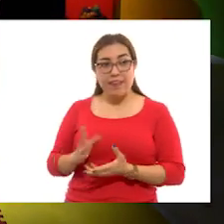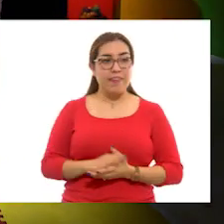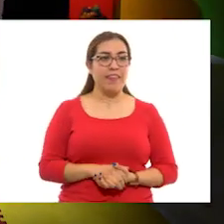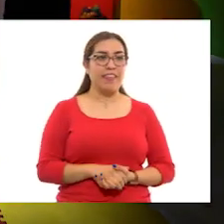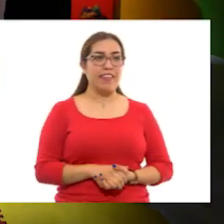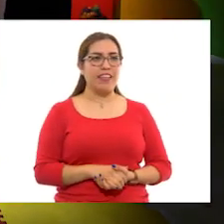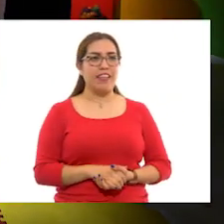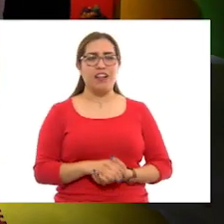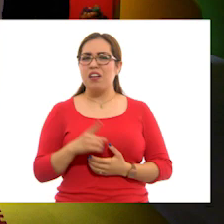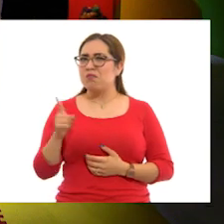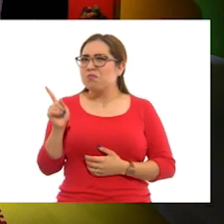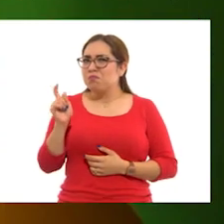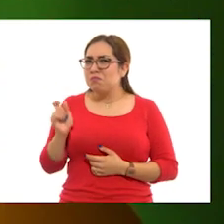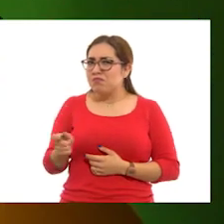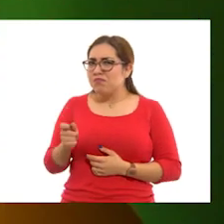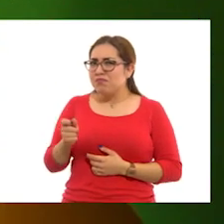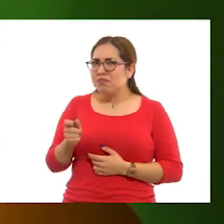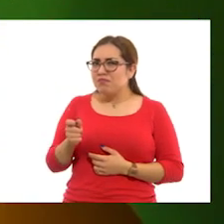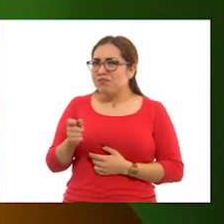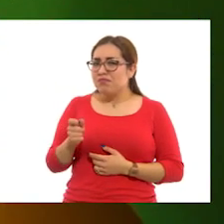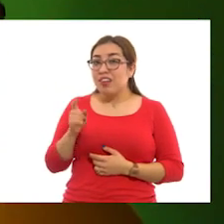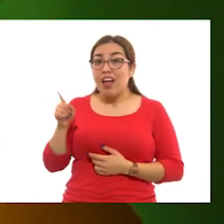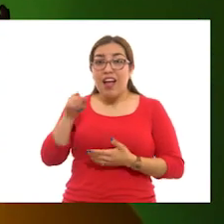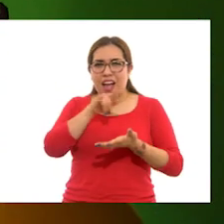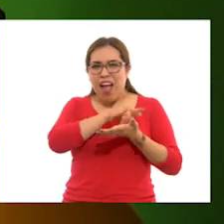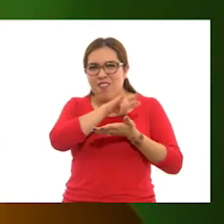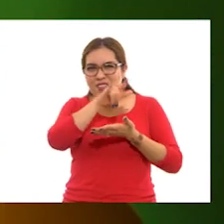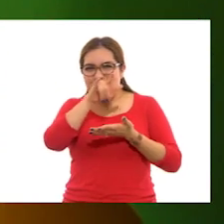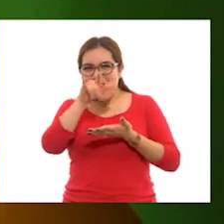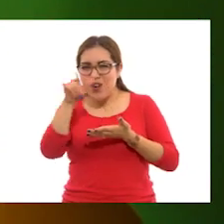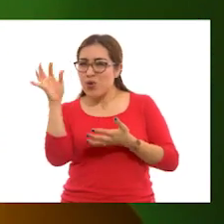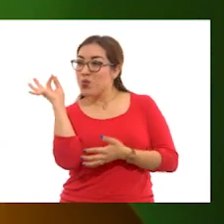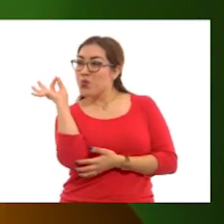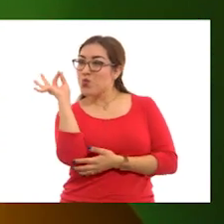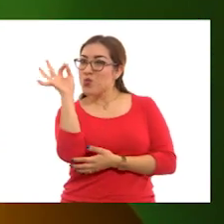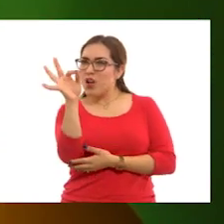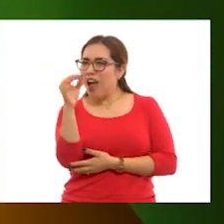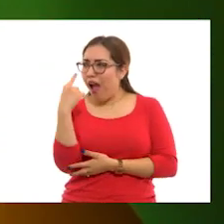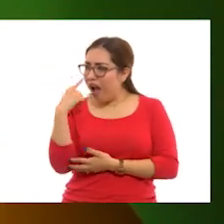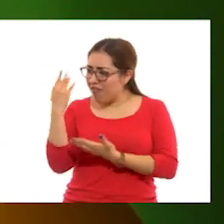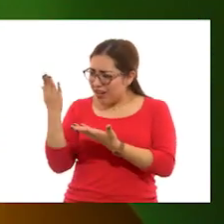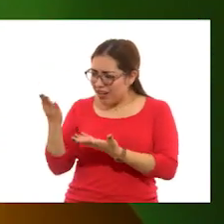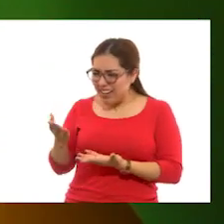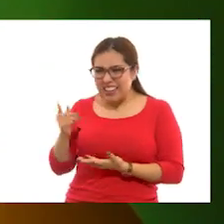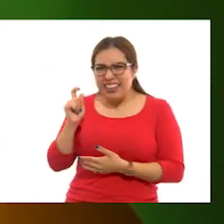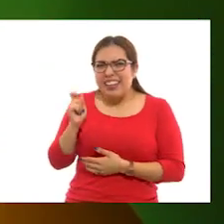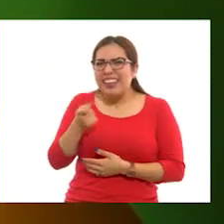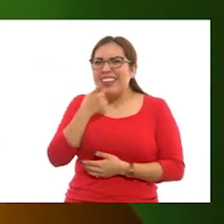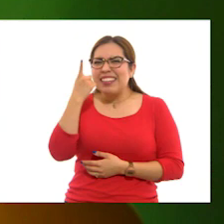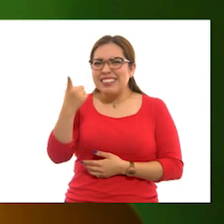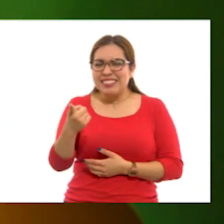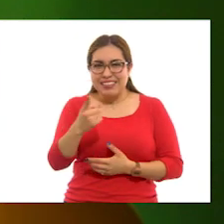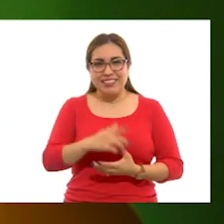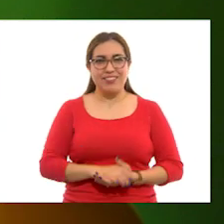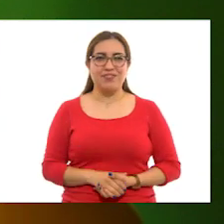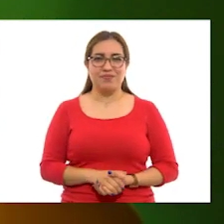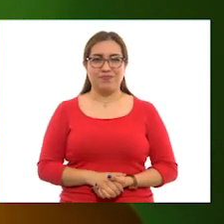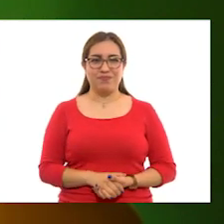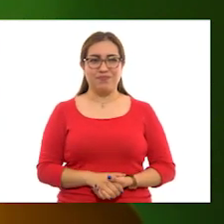¡Llegó algo! ¡Es un avión! Y trae un mensaje. Lo voy a leer. Dice...